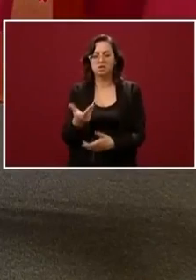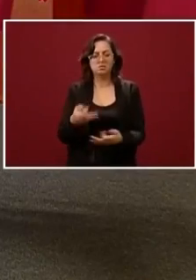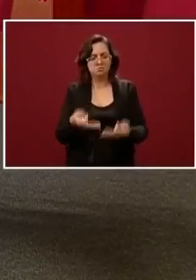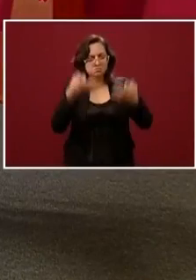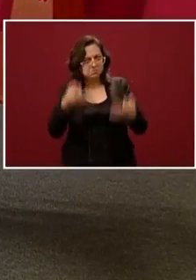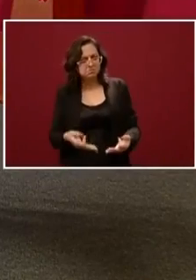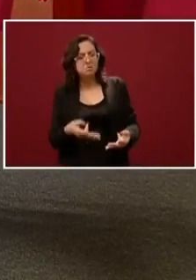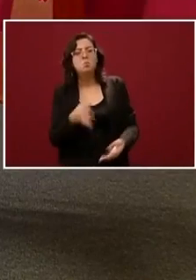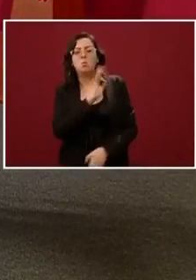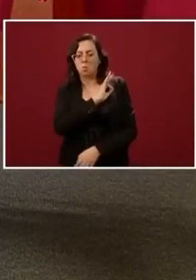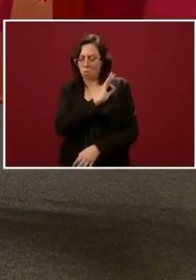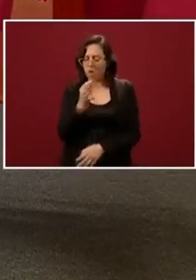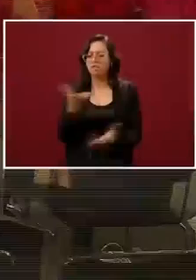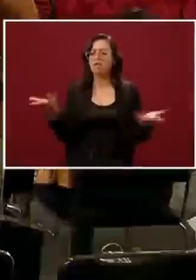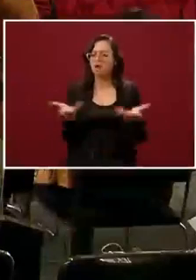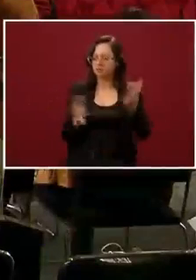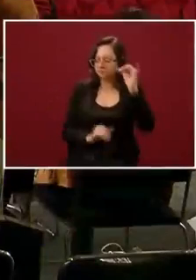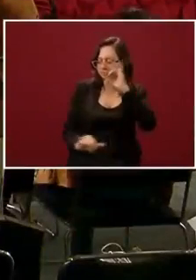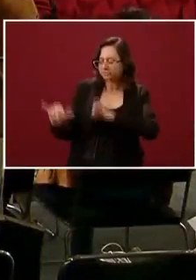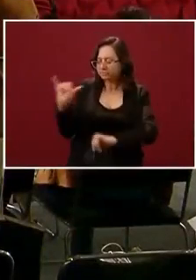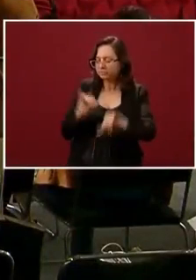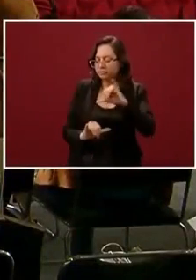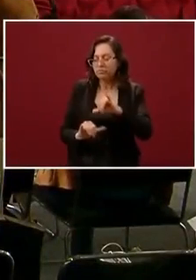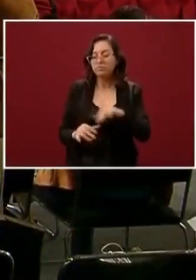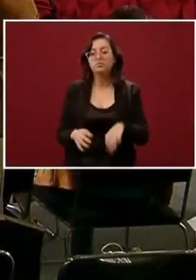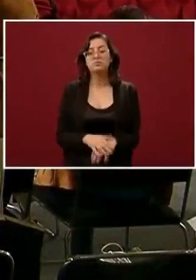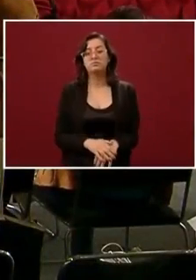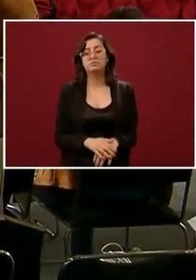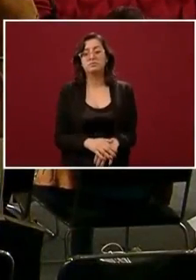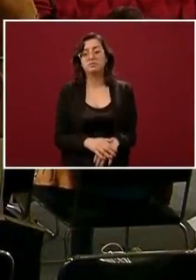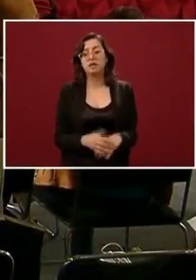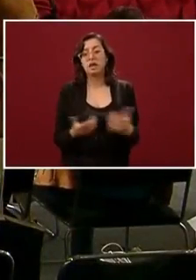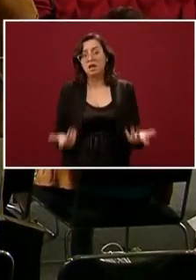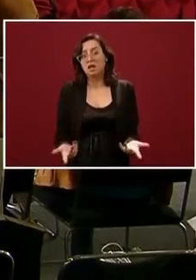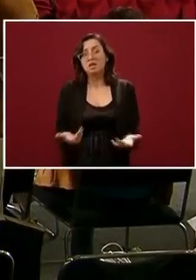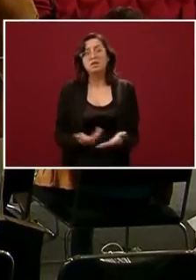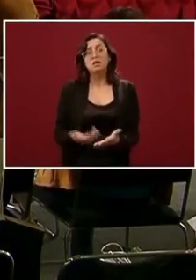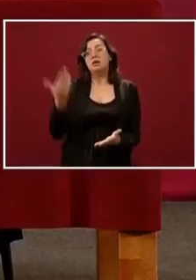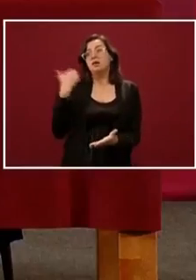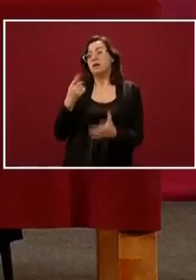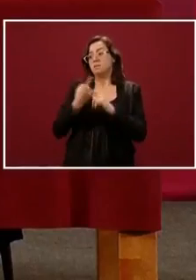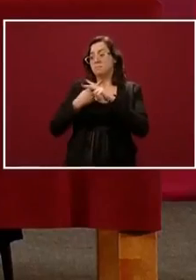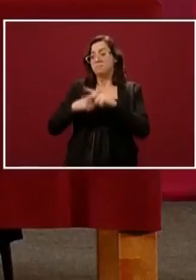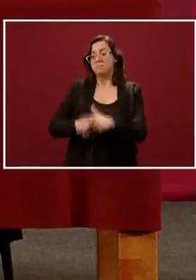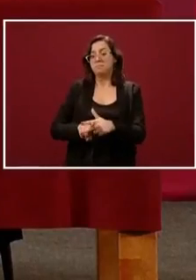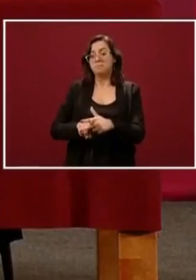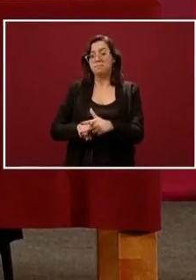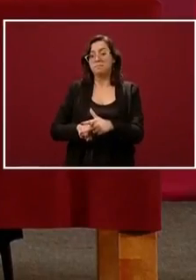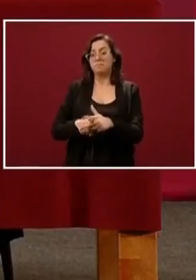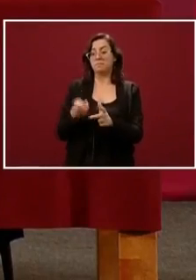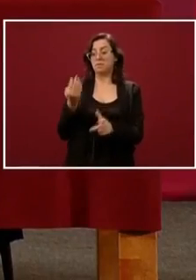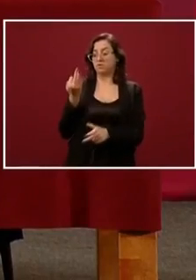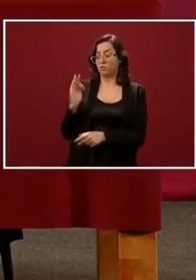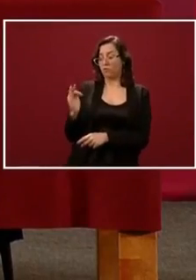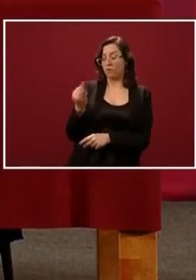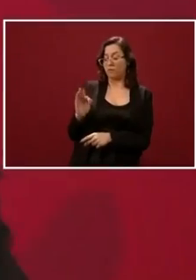calidad. Hasta el momento de esos 16, y este trabajo empezó prácticamente desde el primer día de